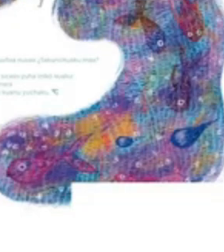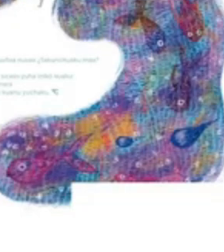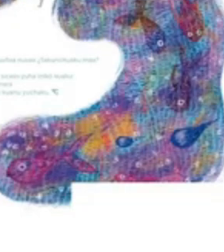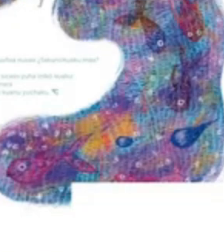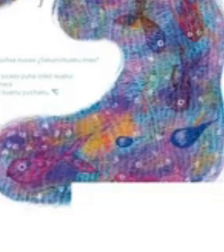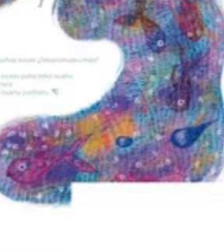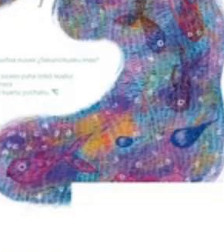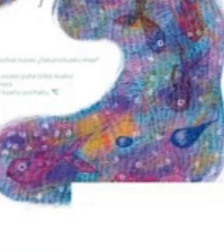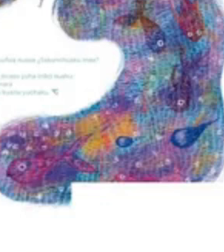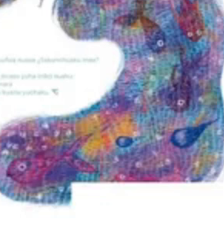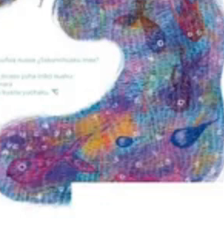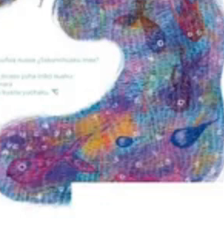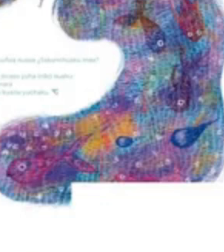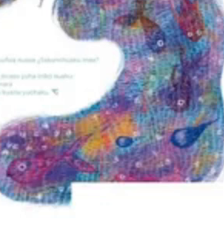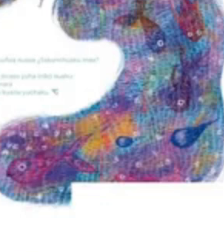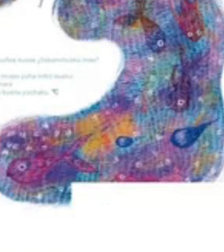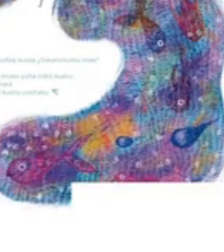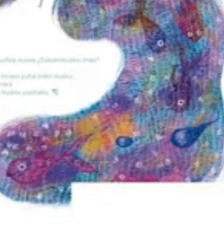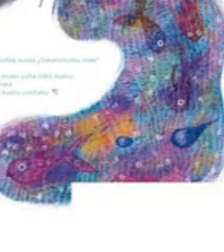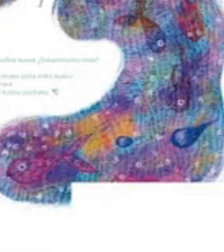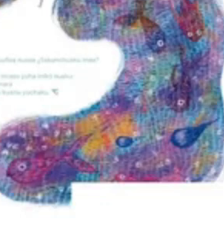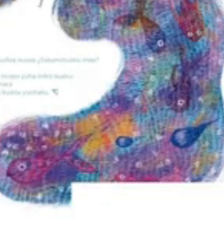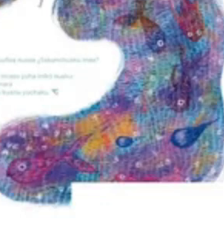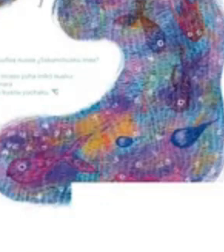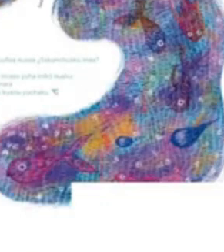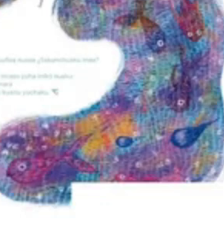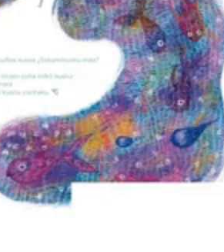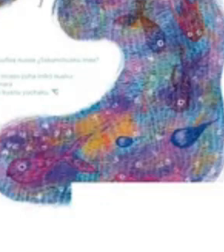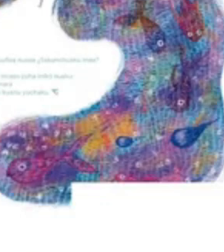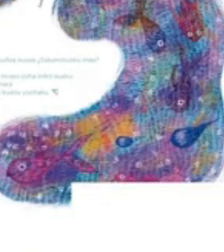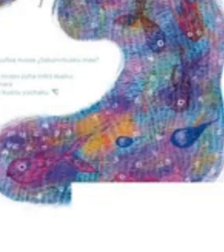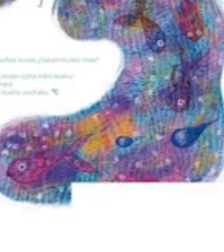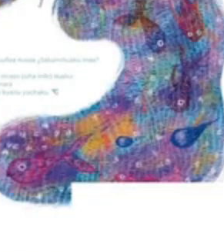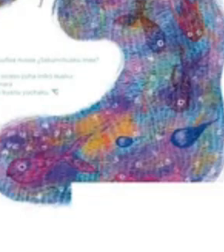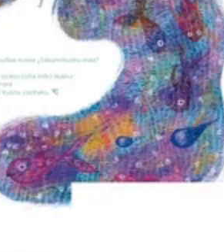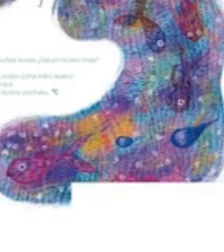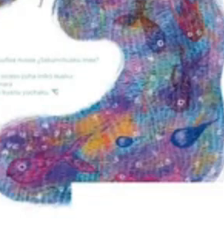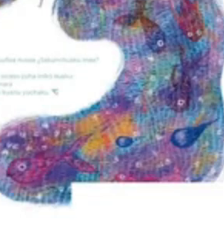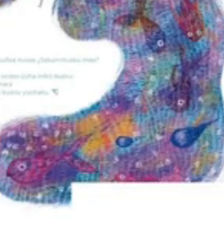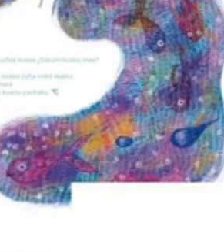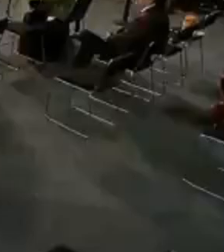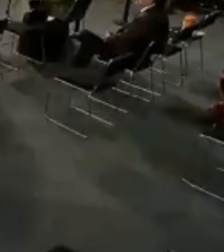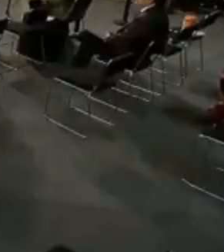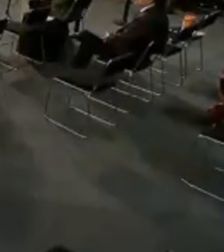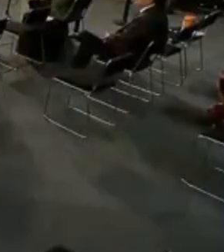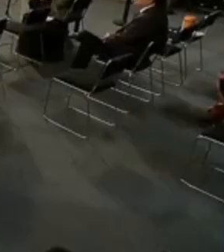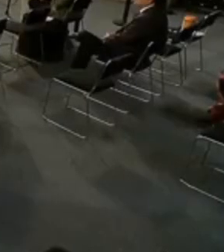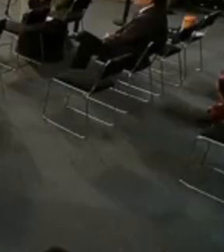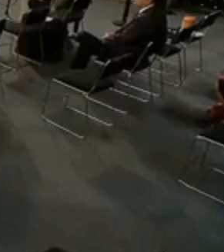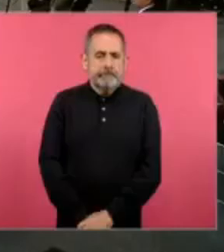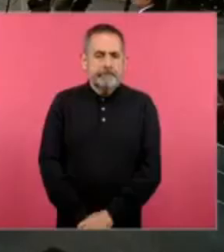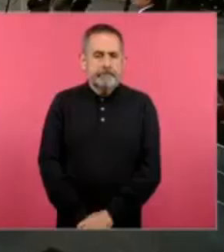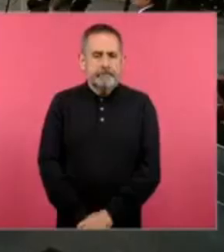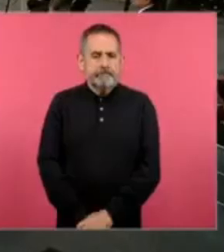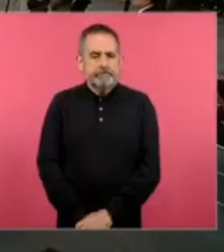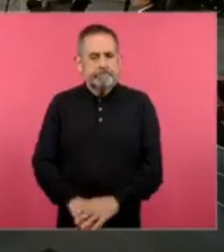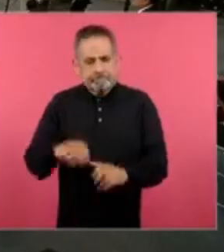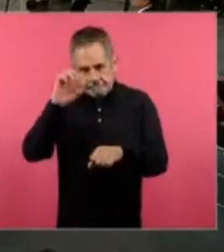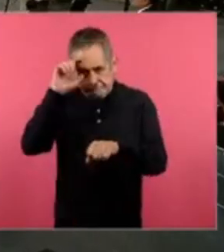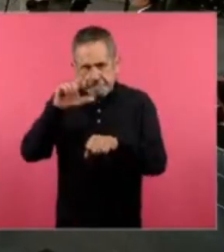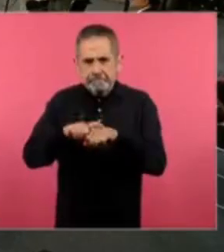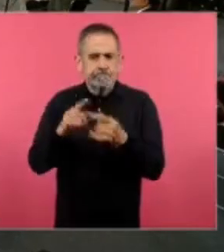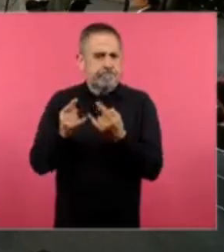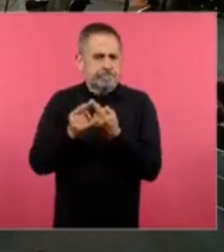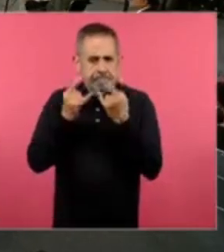sino que estas lecturas están encaminadas a hablar de literatura, hablar de arte, hablar de cultura, de historia.